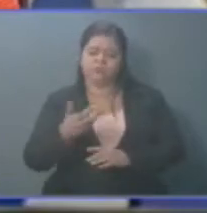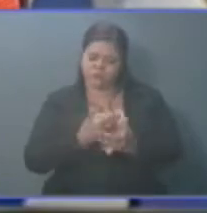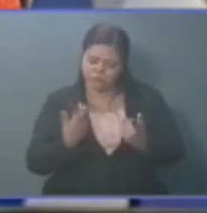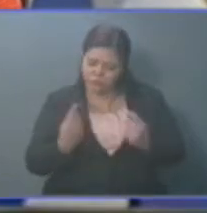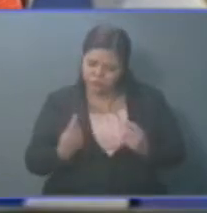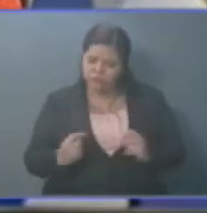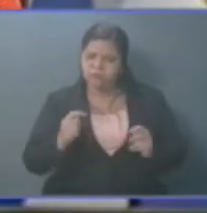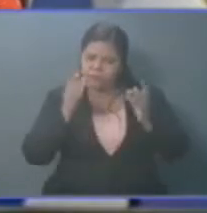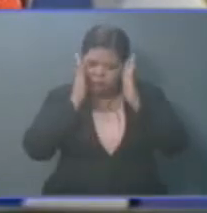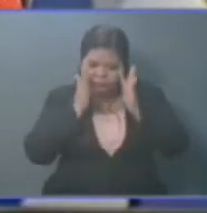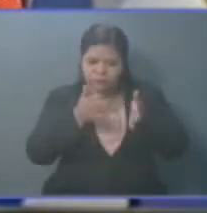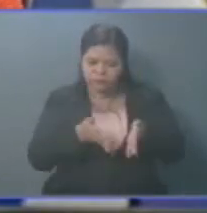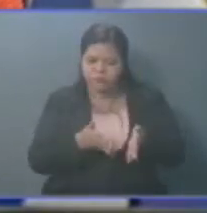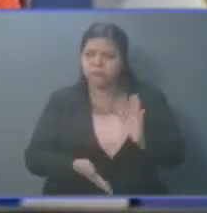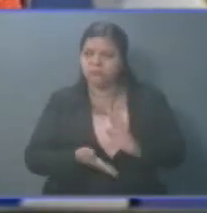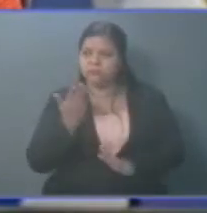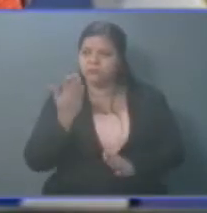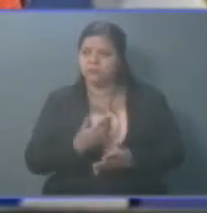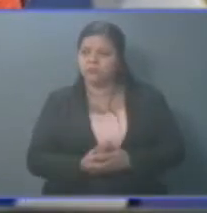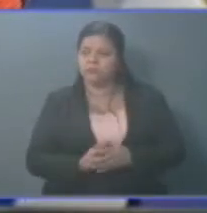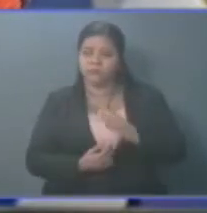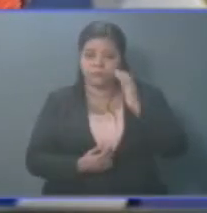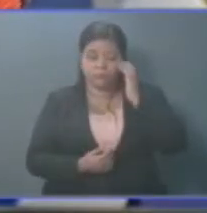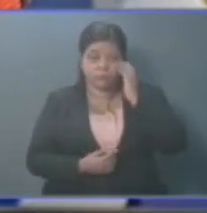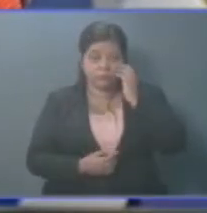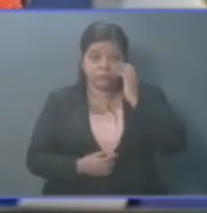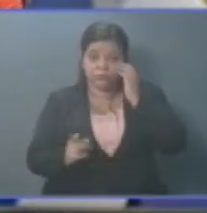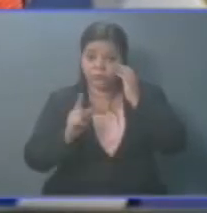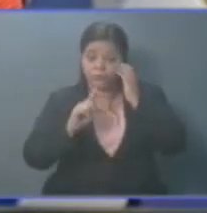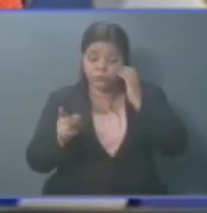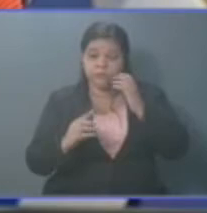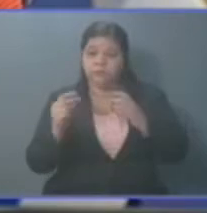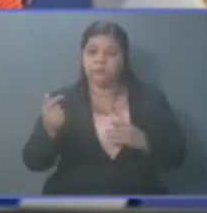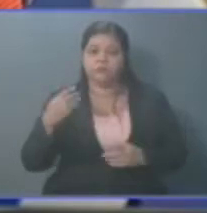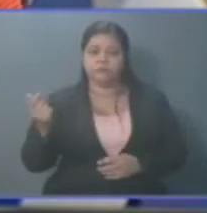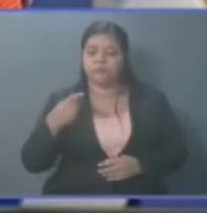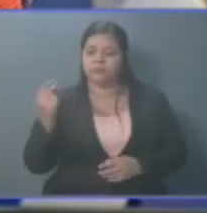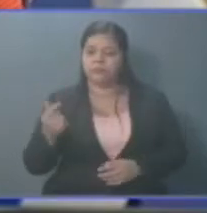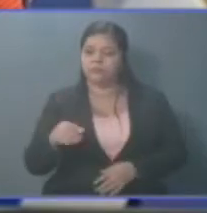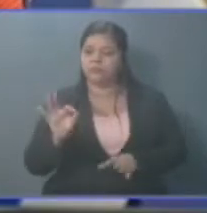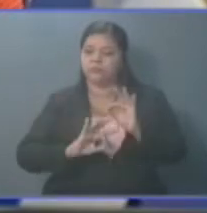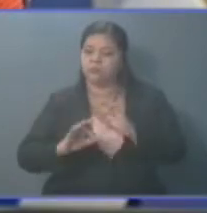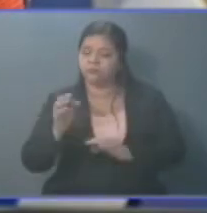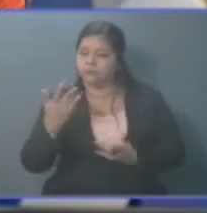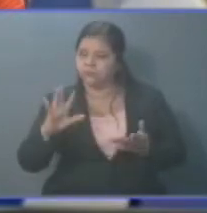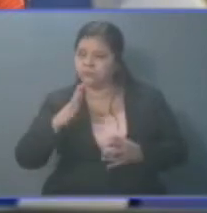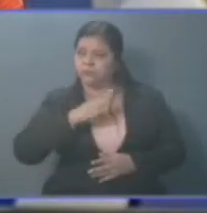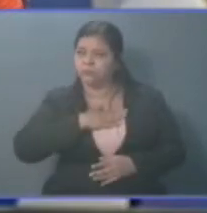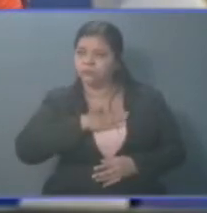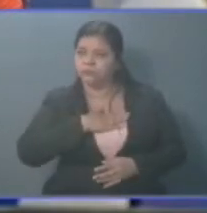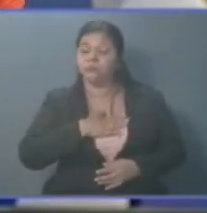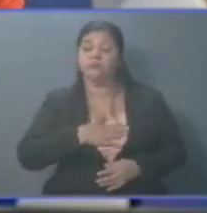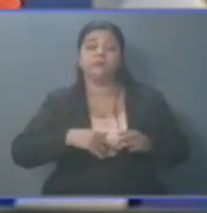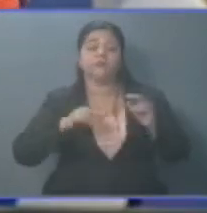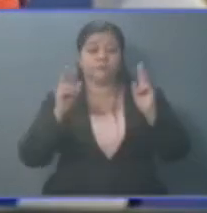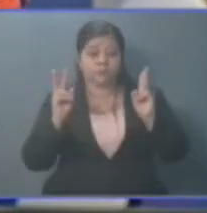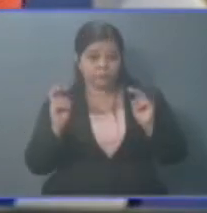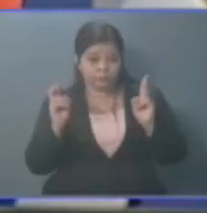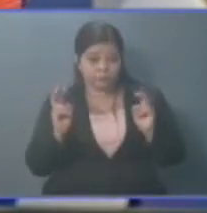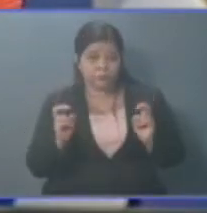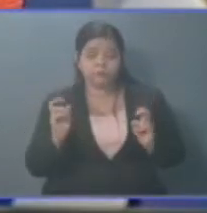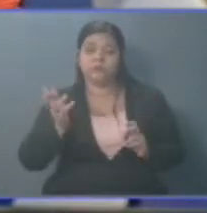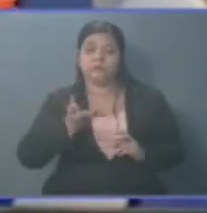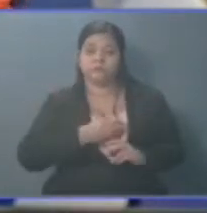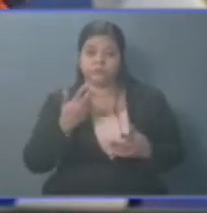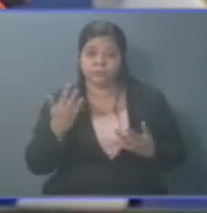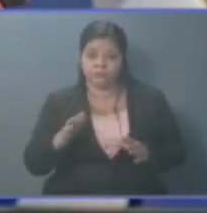la seriedad del caso, no con las prisas que algunos tienen. Creo que este tema también hay que tenerlo